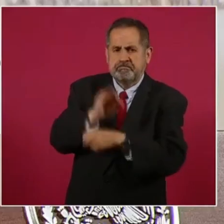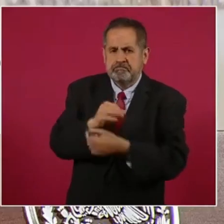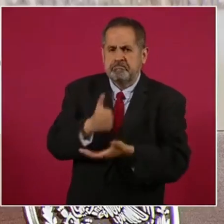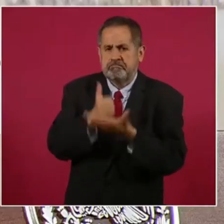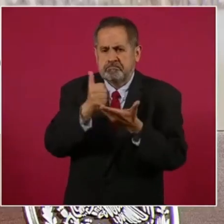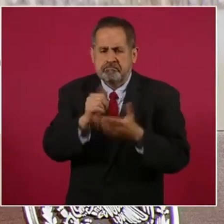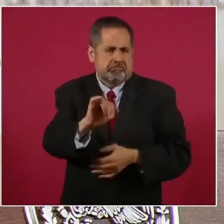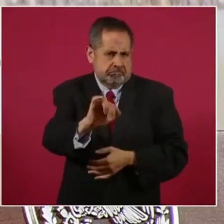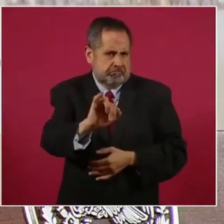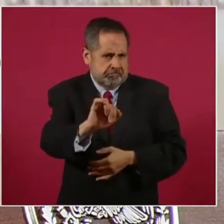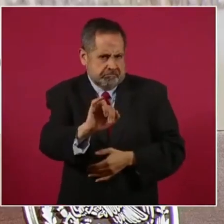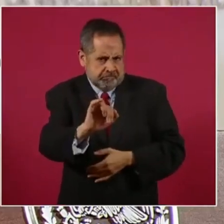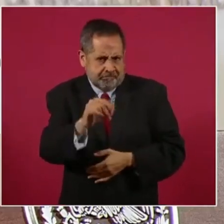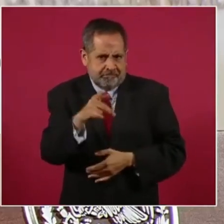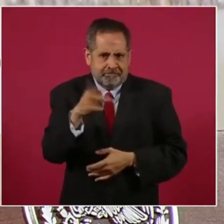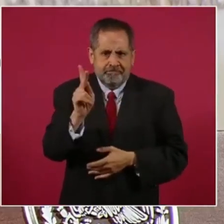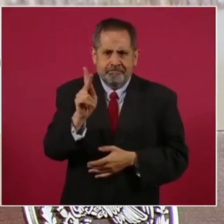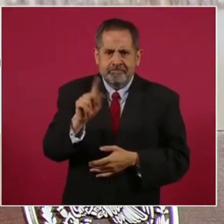Pero al mismo tiempo,